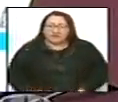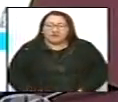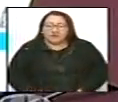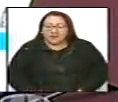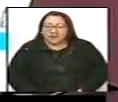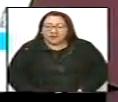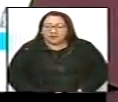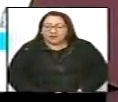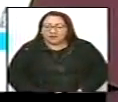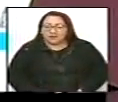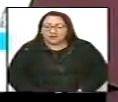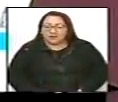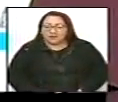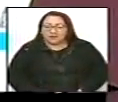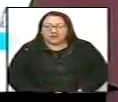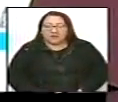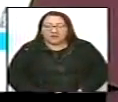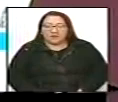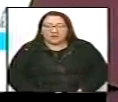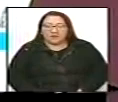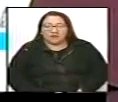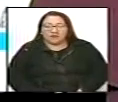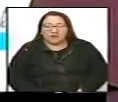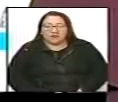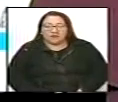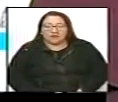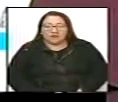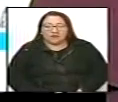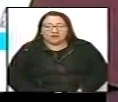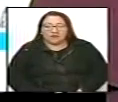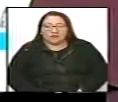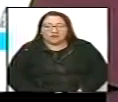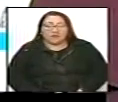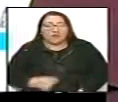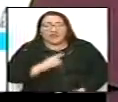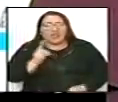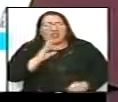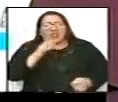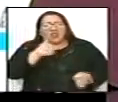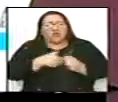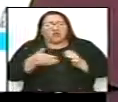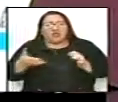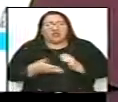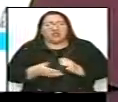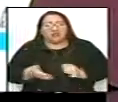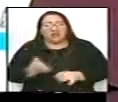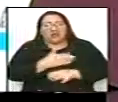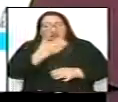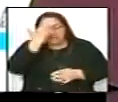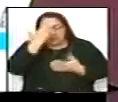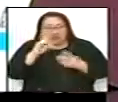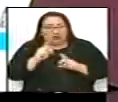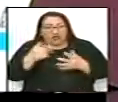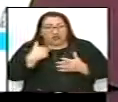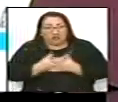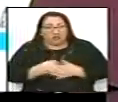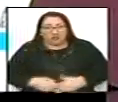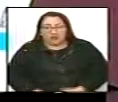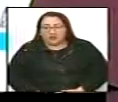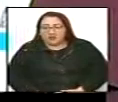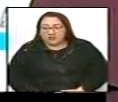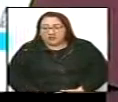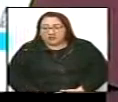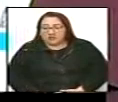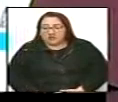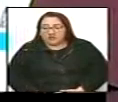ahora, mandan al archivo, esa denuncia que presentaron desde el Frente Amplio no tiene las pruebas